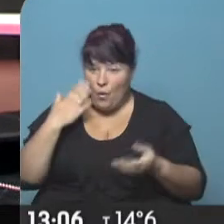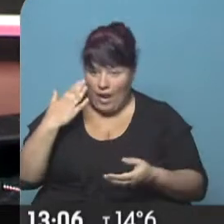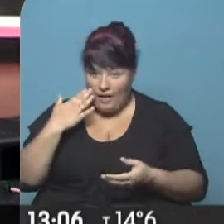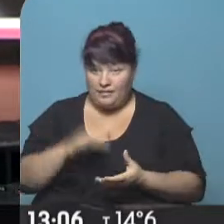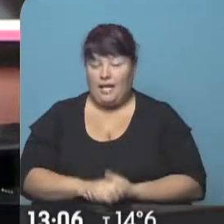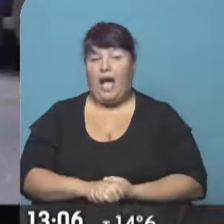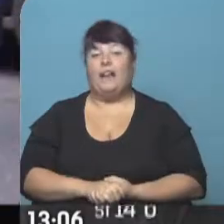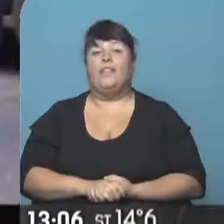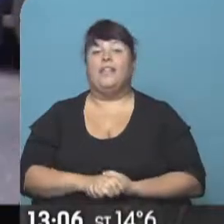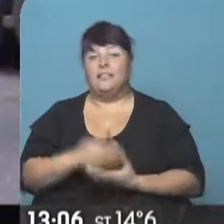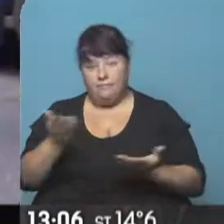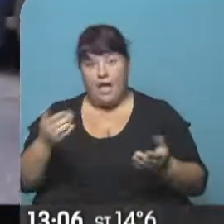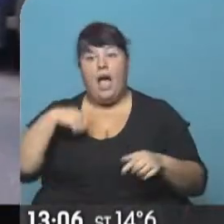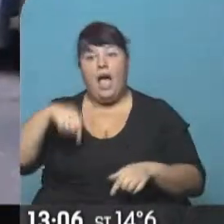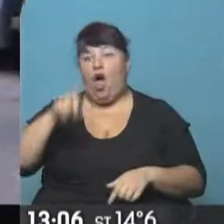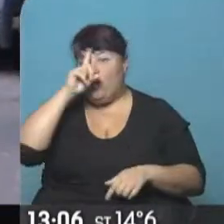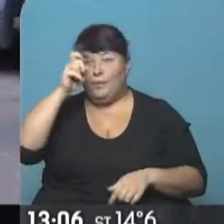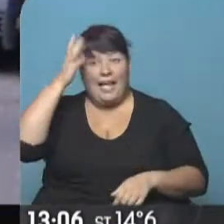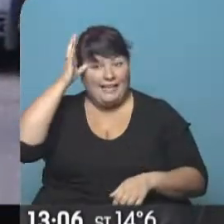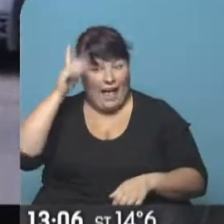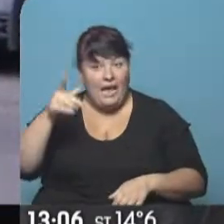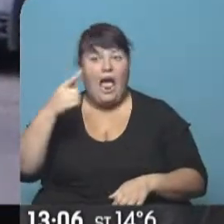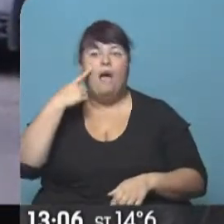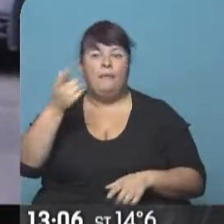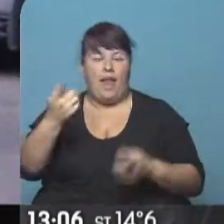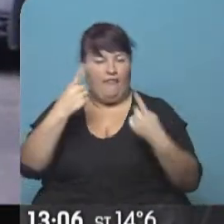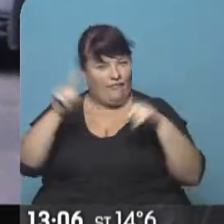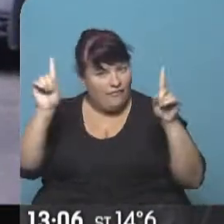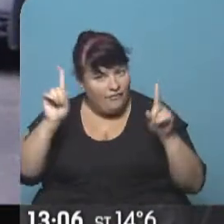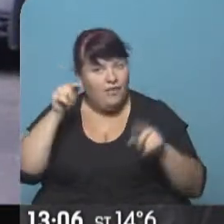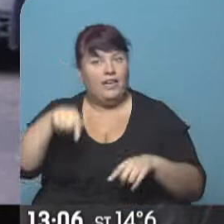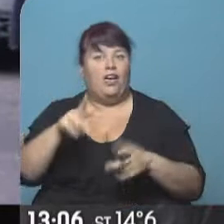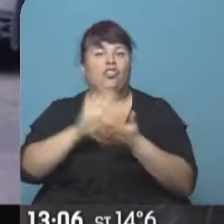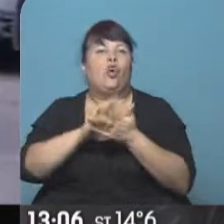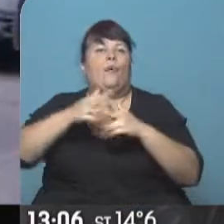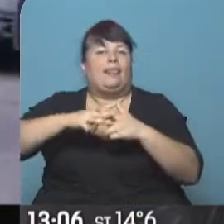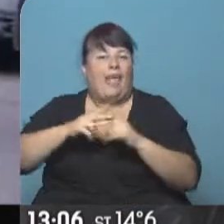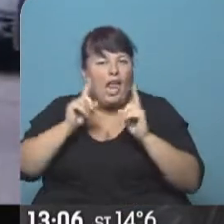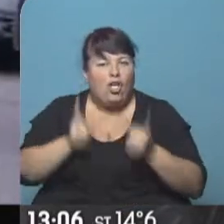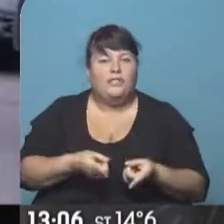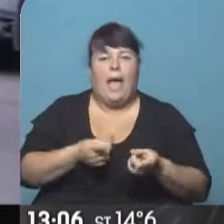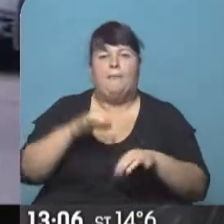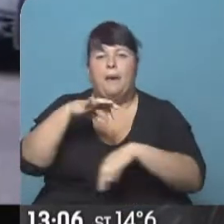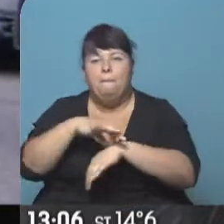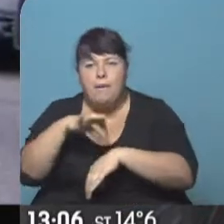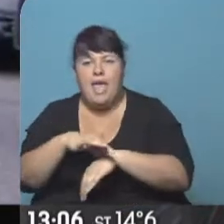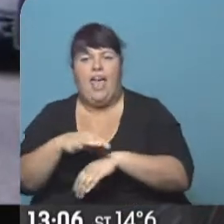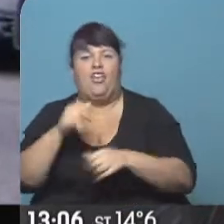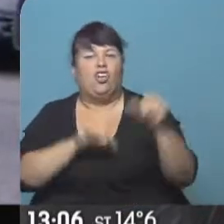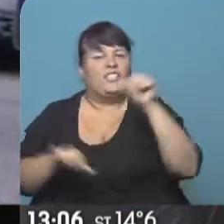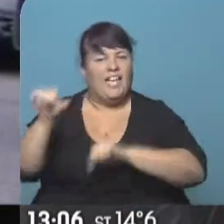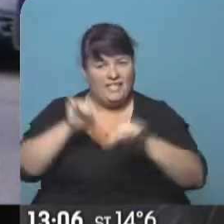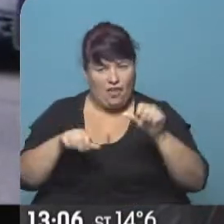buenas tardes sirve aquí en el hospital italiano fijate vos qué buena innovación desde lo técnico también desde lo médico desde lo científico